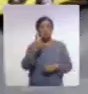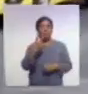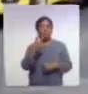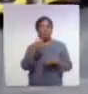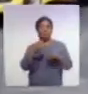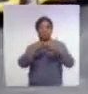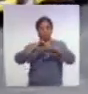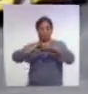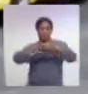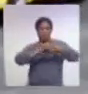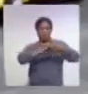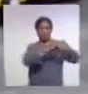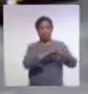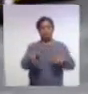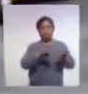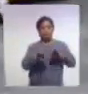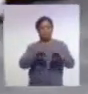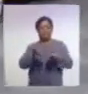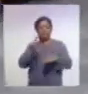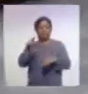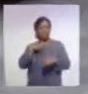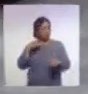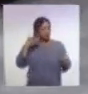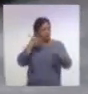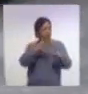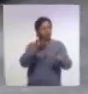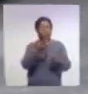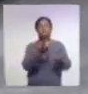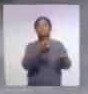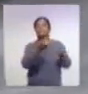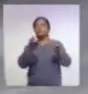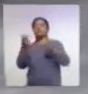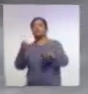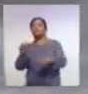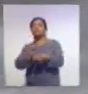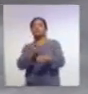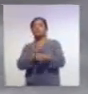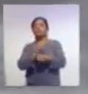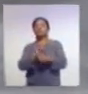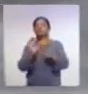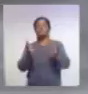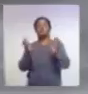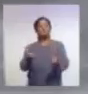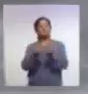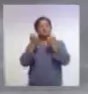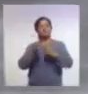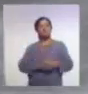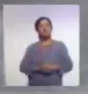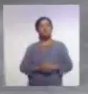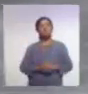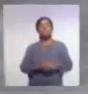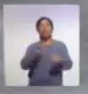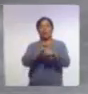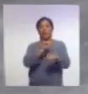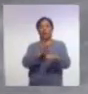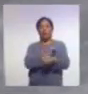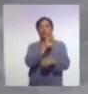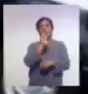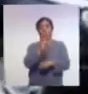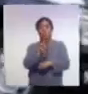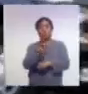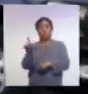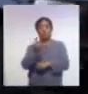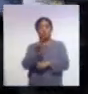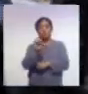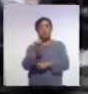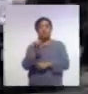continuidad de trabajos encaminados al combate de robo de vehículos, se recuperaron y aseguraron las siguientes unidades: los automóviles Volkswagen Vento Rojo